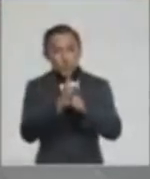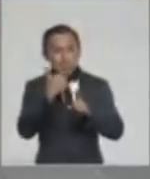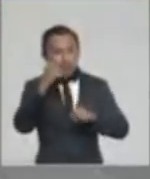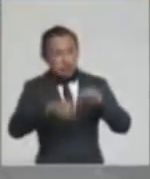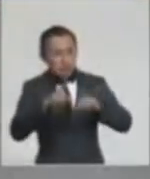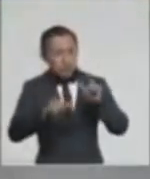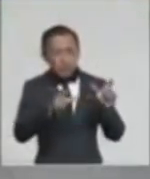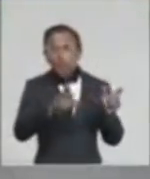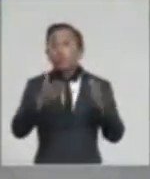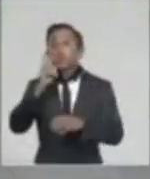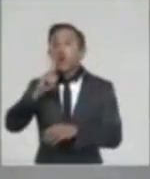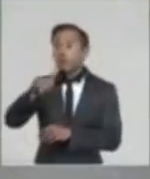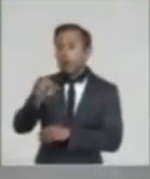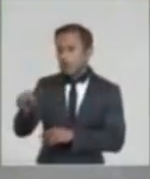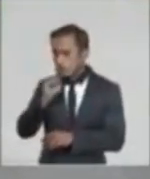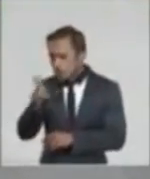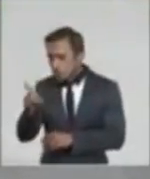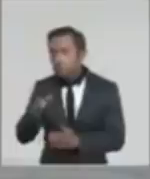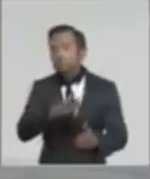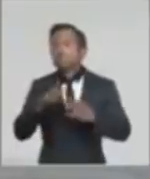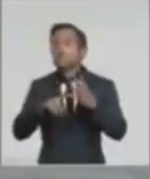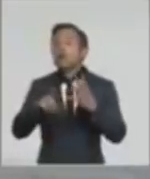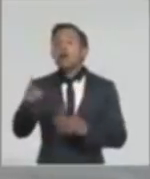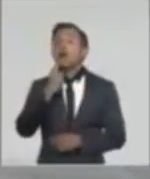Andrés, ¿alguien te ha matado un hijo?